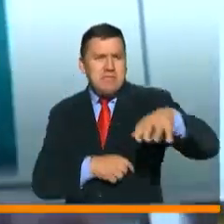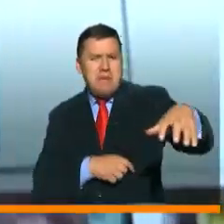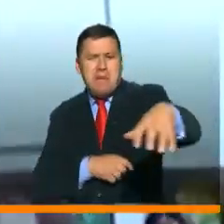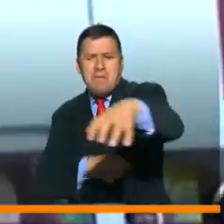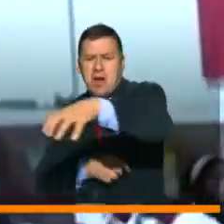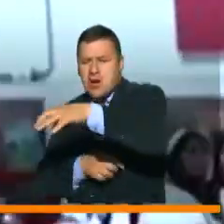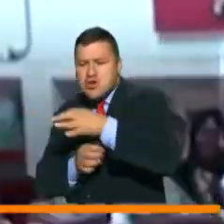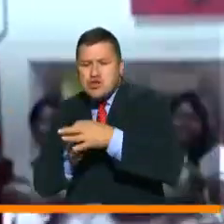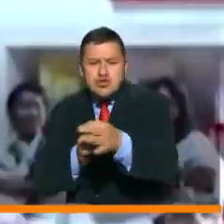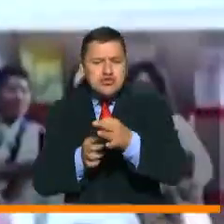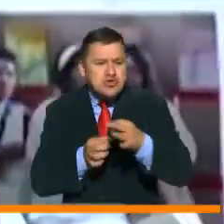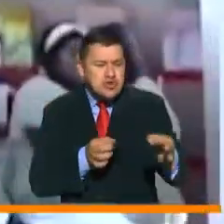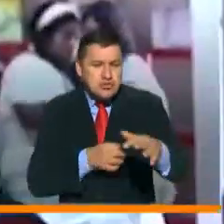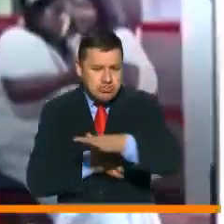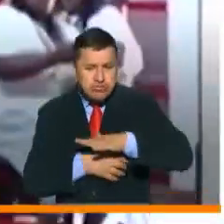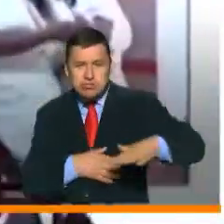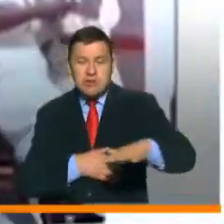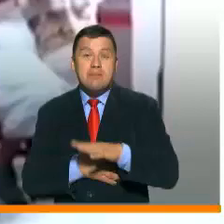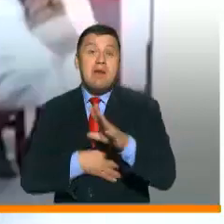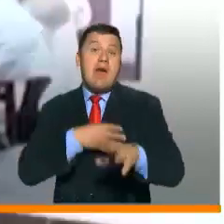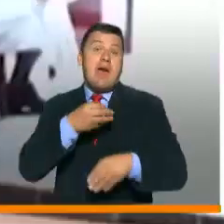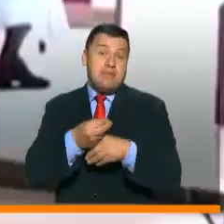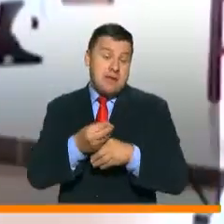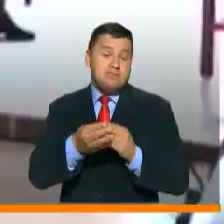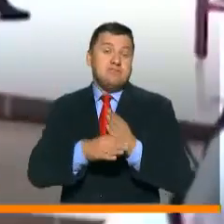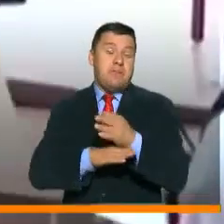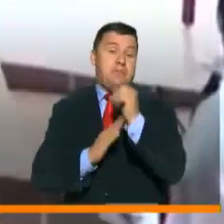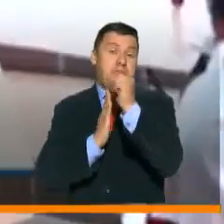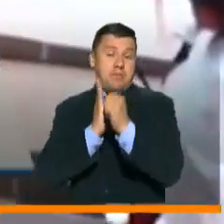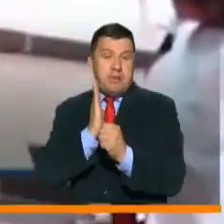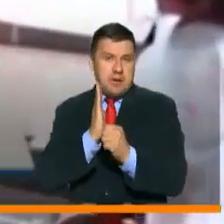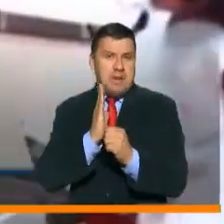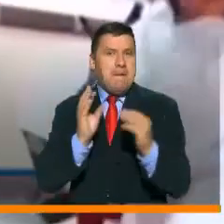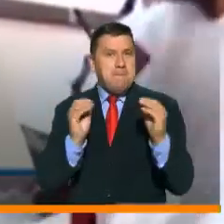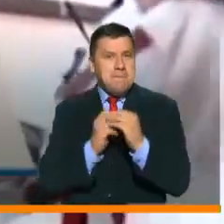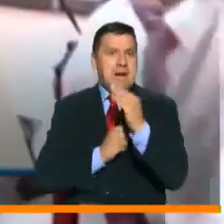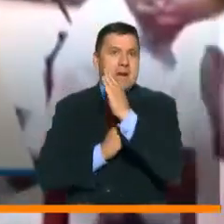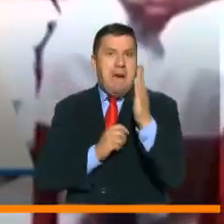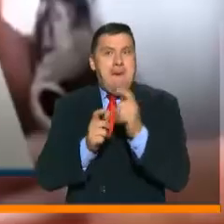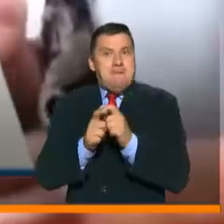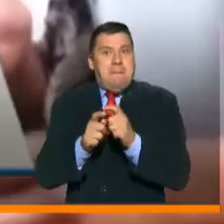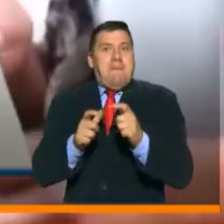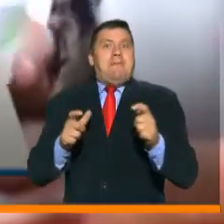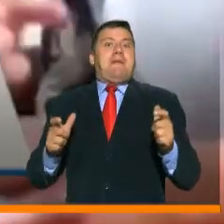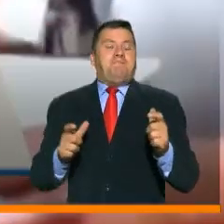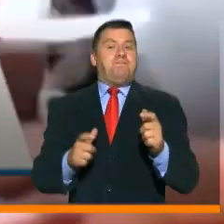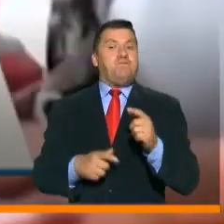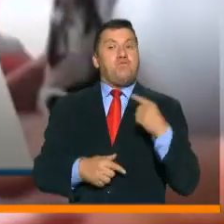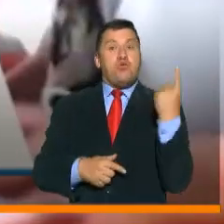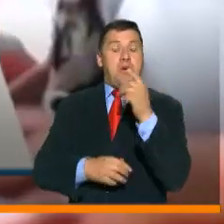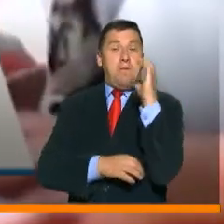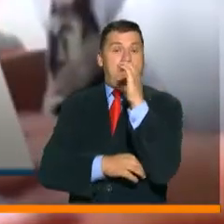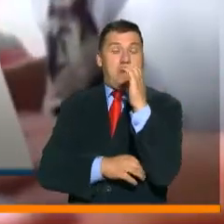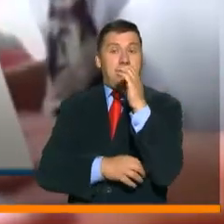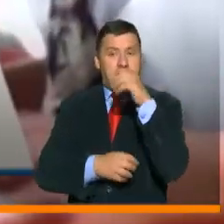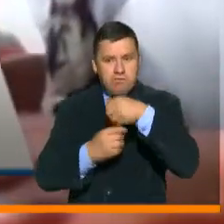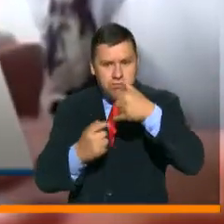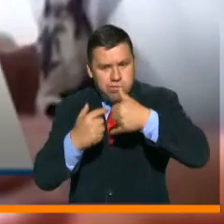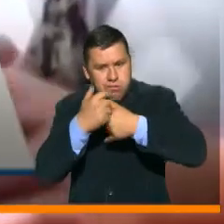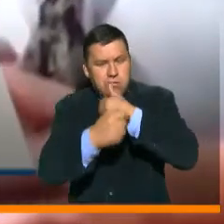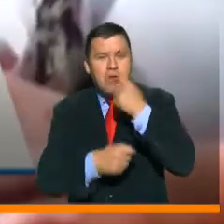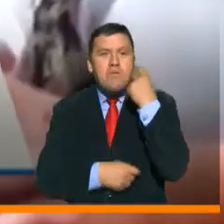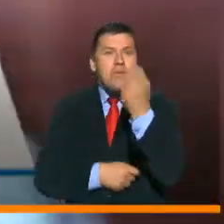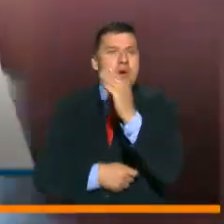que se encuentran en nuestro torno además a través de los programas de extensión bibliotecaria se busca que la biblioteca visita escuelas y